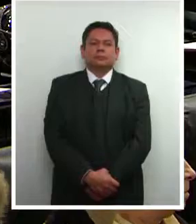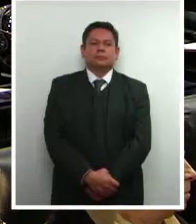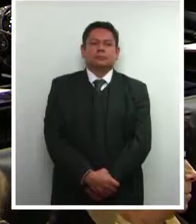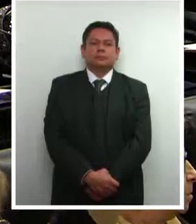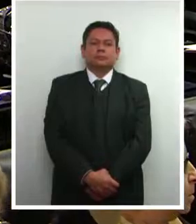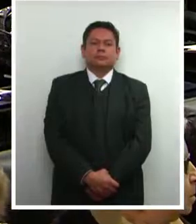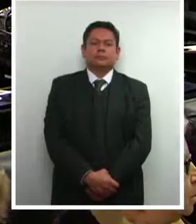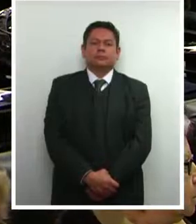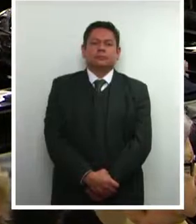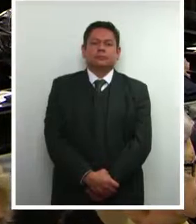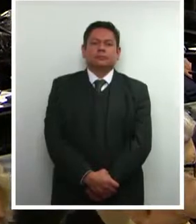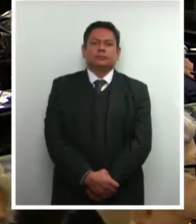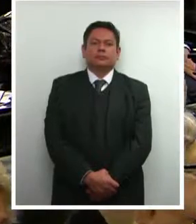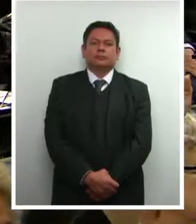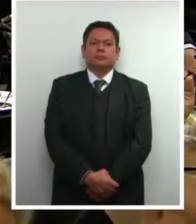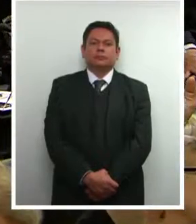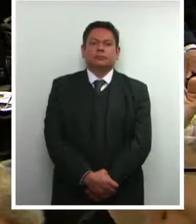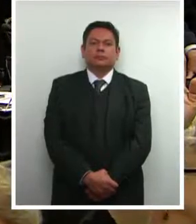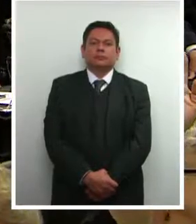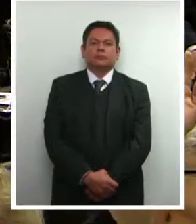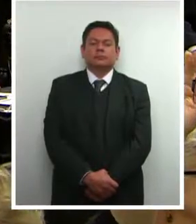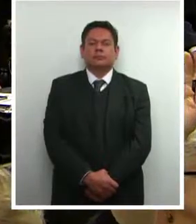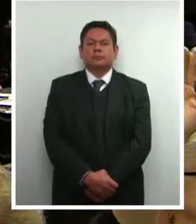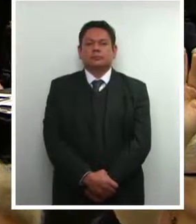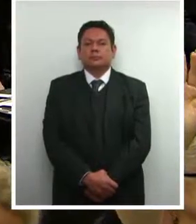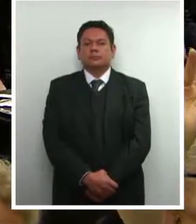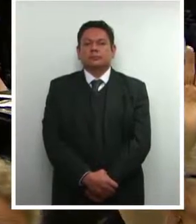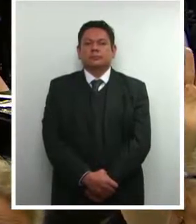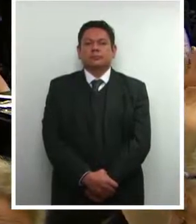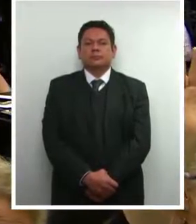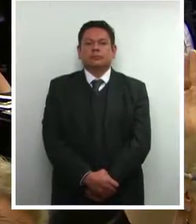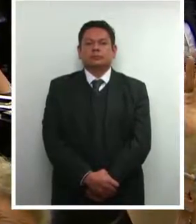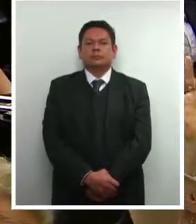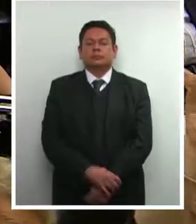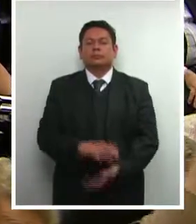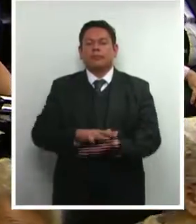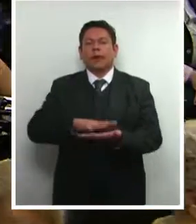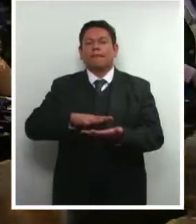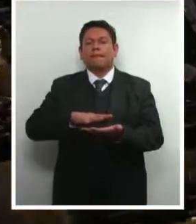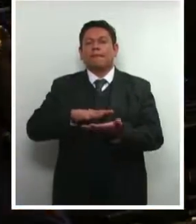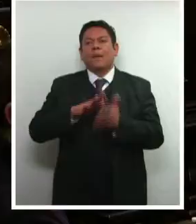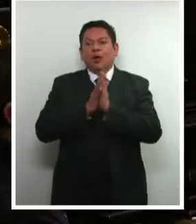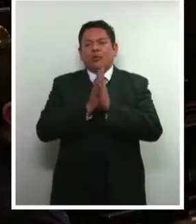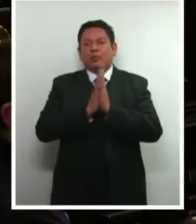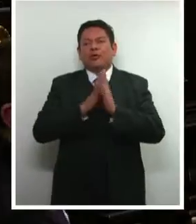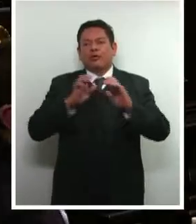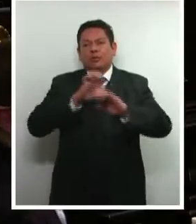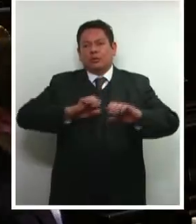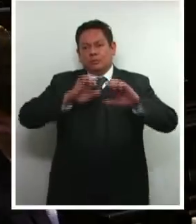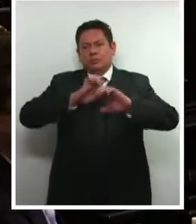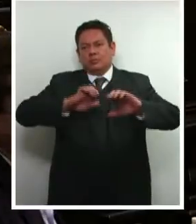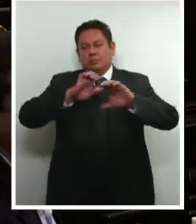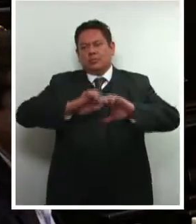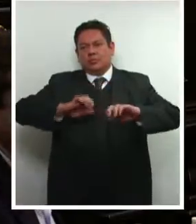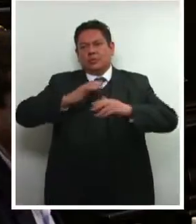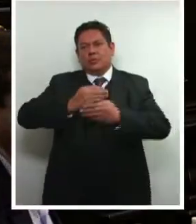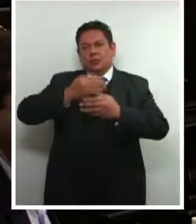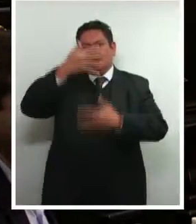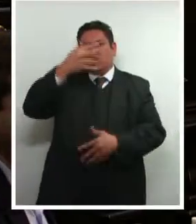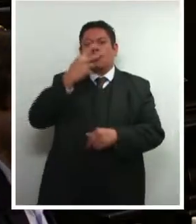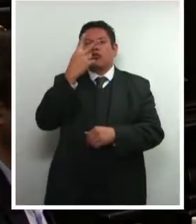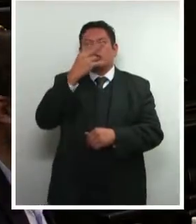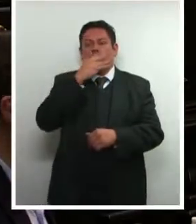Mayoría por la afirmativa. ¿Mayoría qué? Ábrase el sistema de votación electrónica por 2